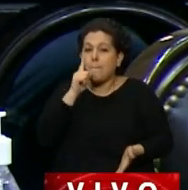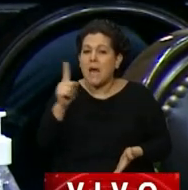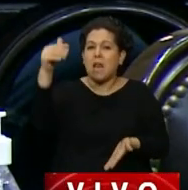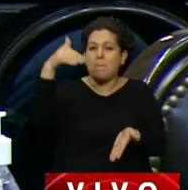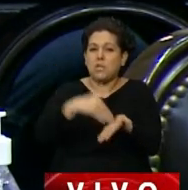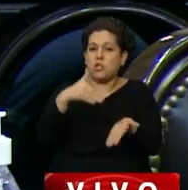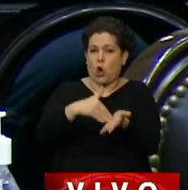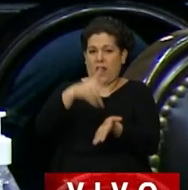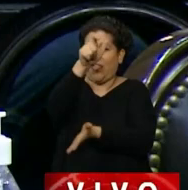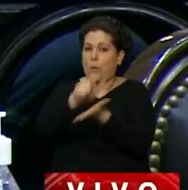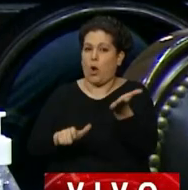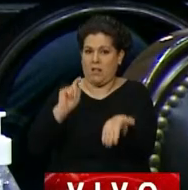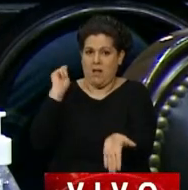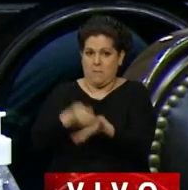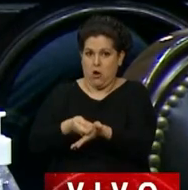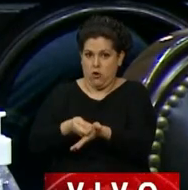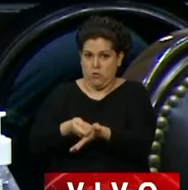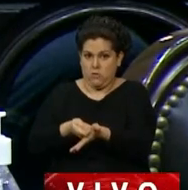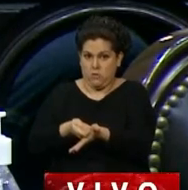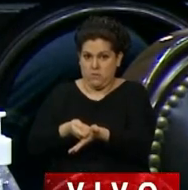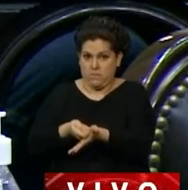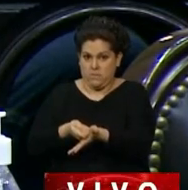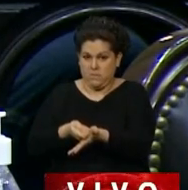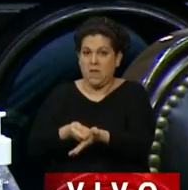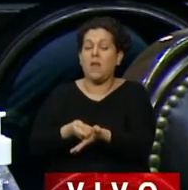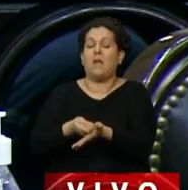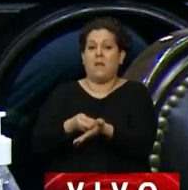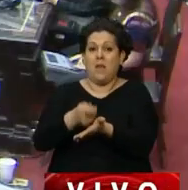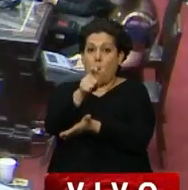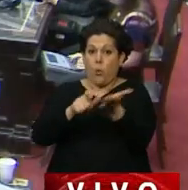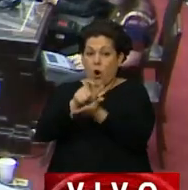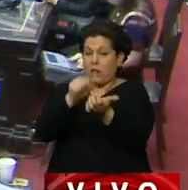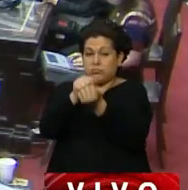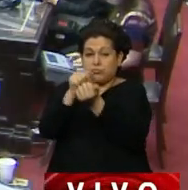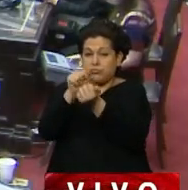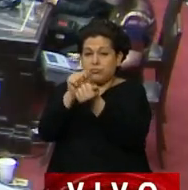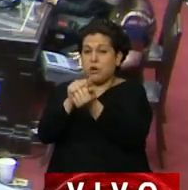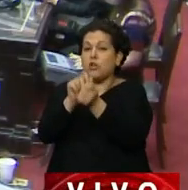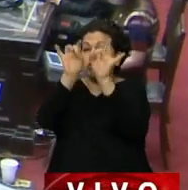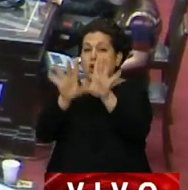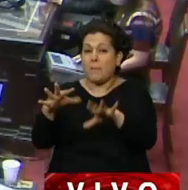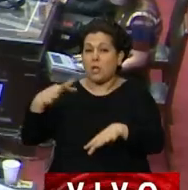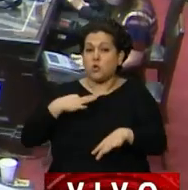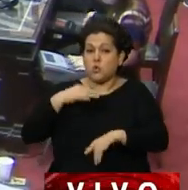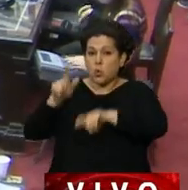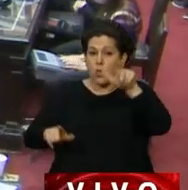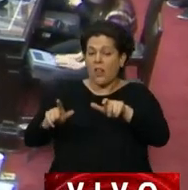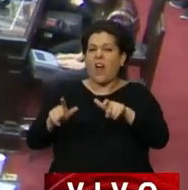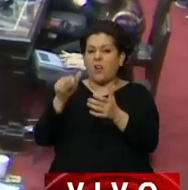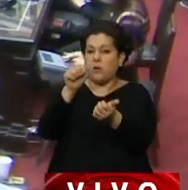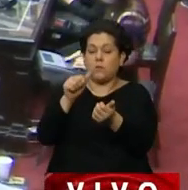1.000 millones de boletas, 1.000 millones de boletas, de las cuales solamente la ciudadanía utilizó